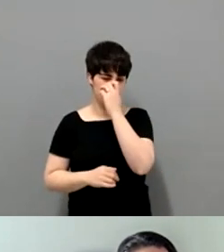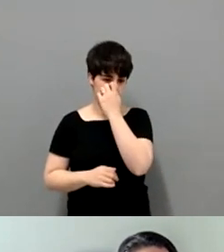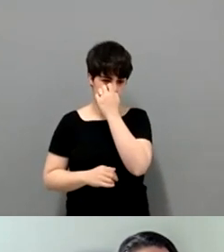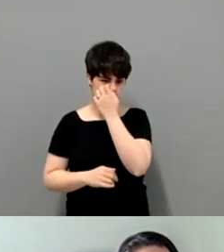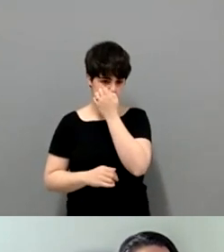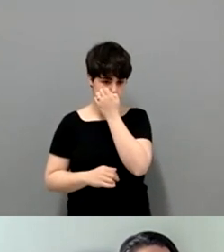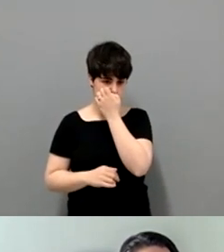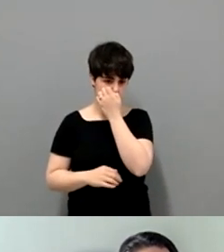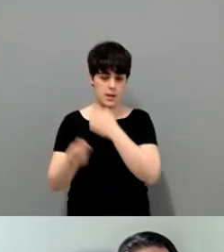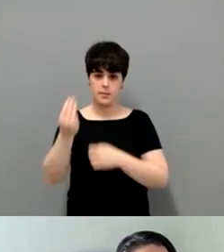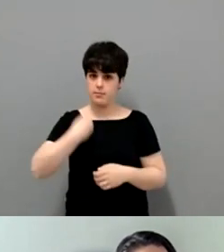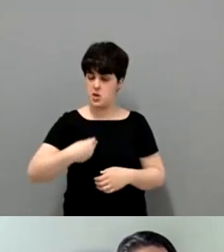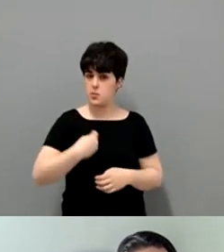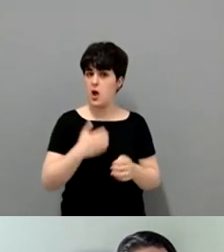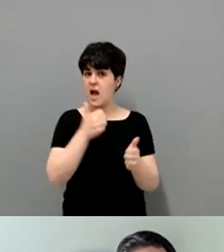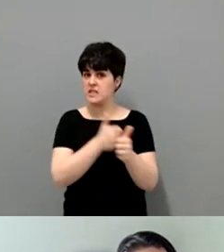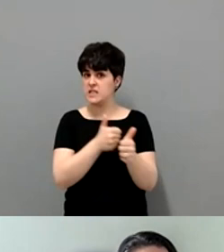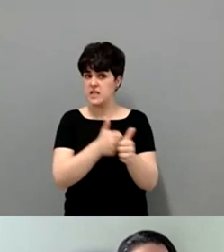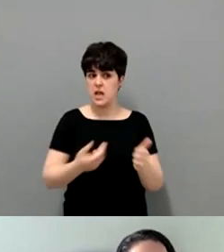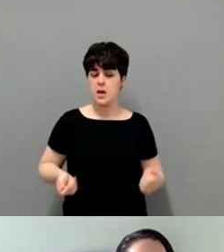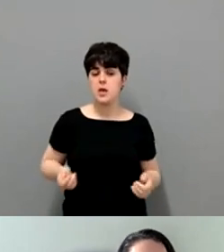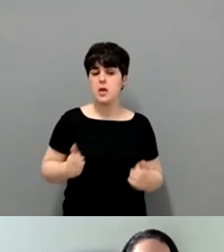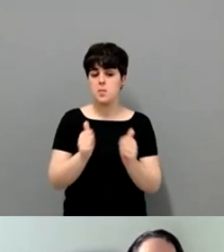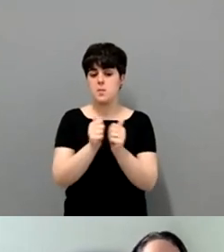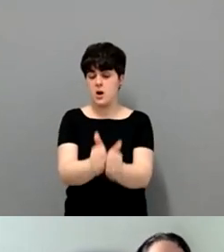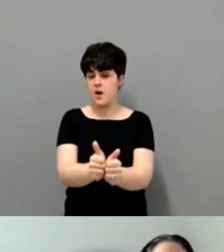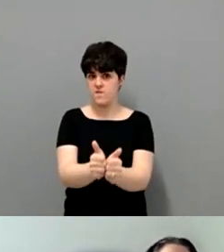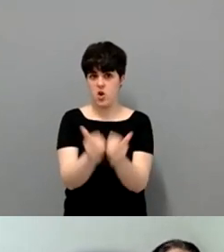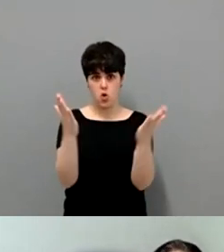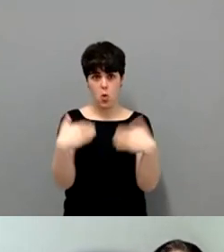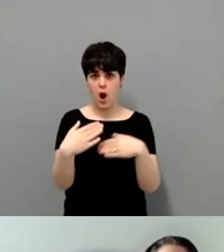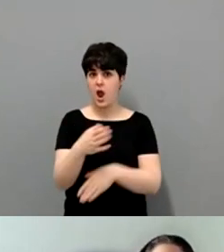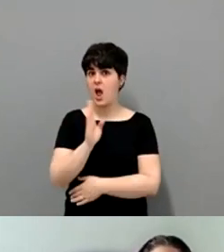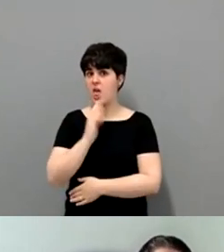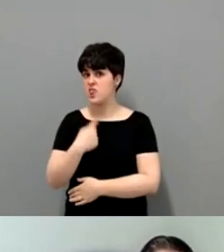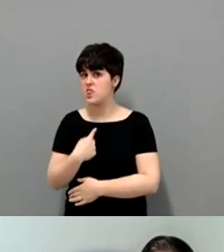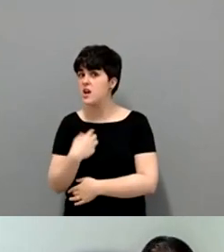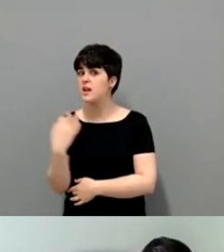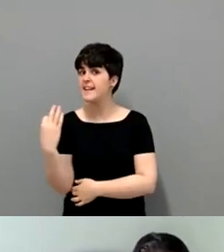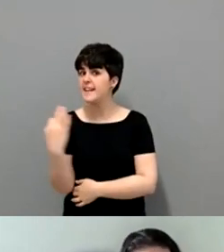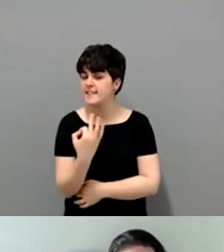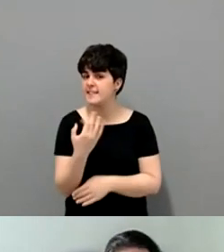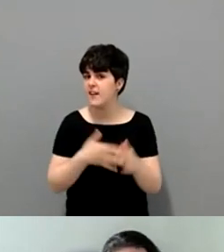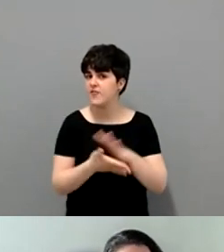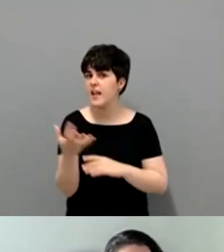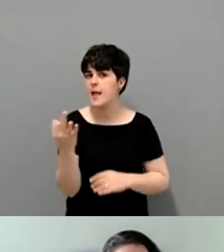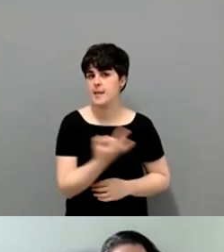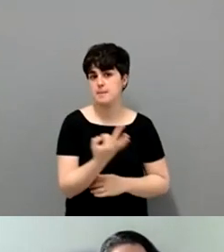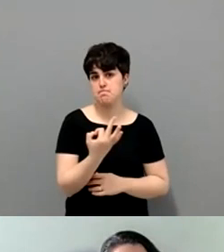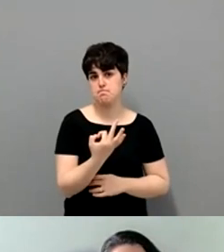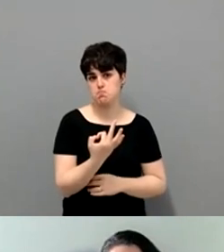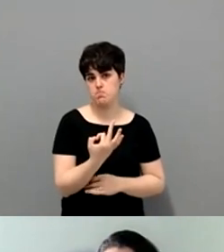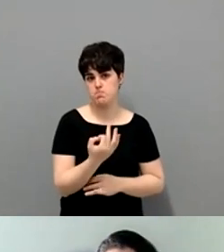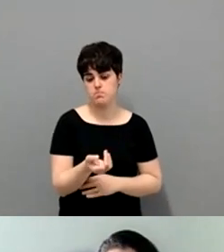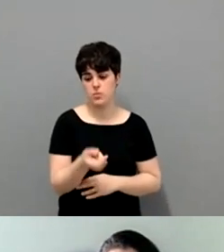Y si no contemplan la asistencia personal, lo que nos están diciendo entonces es, pues